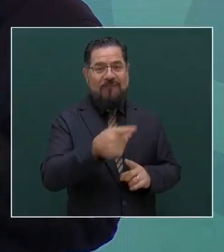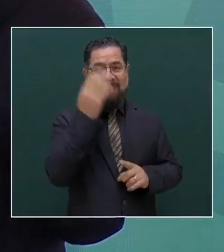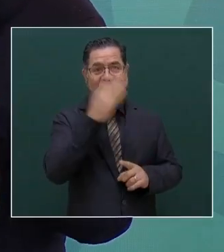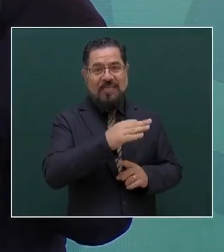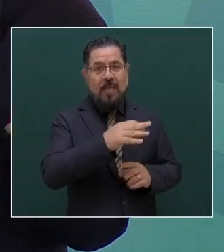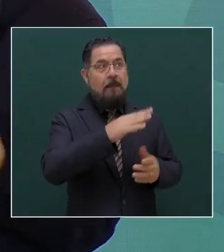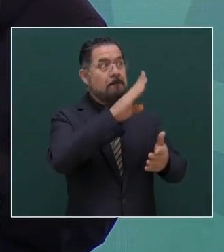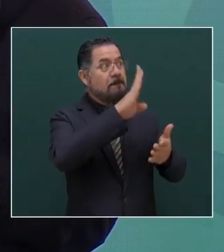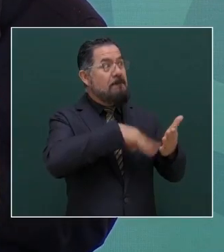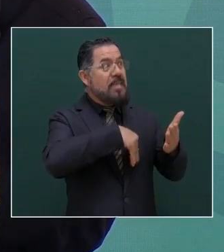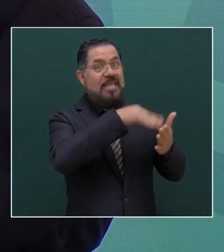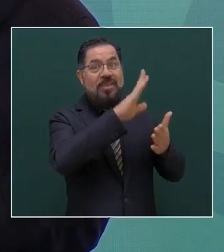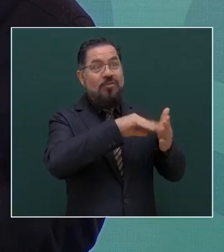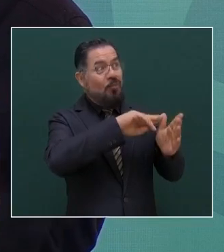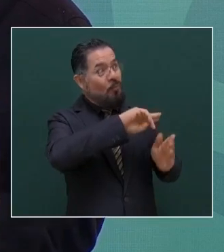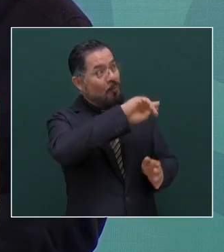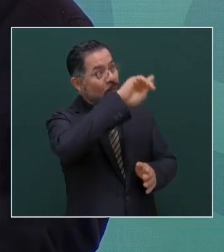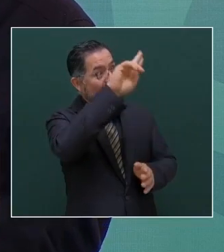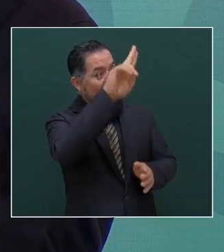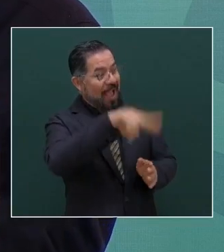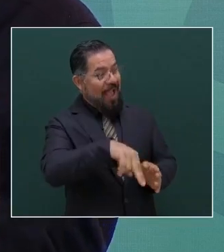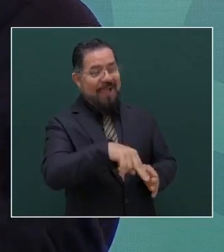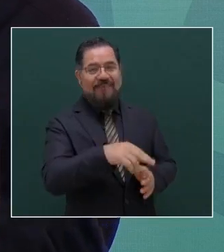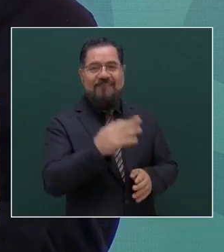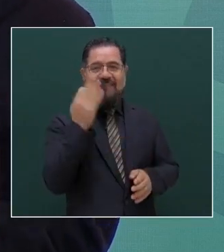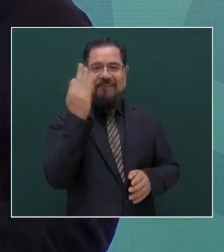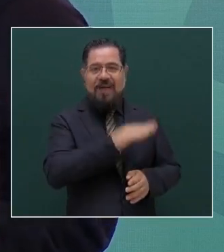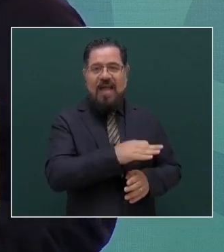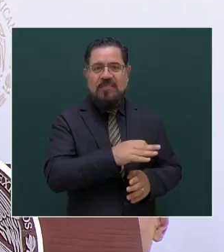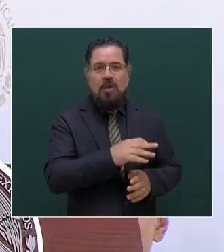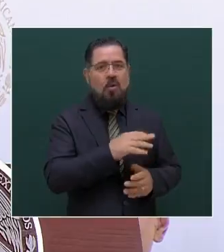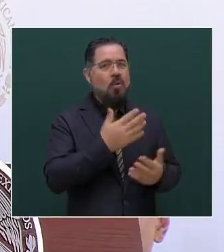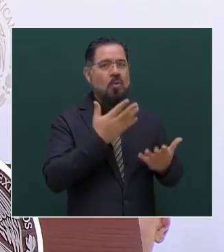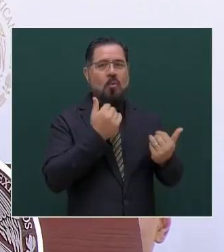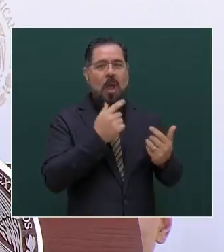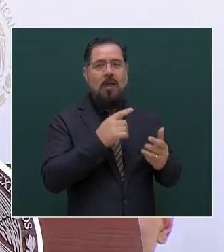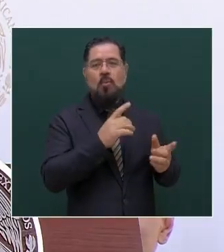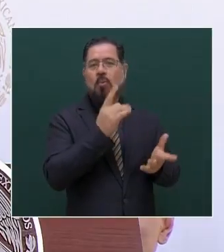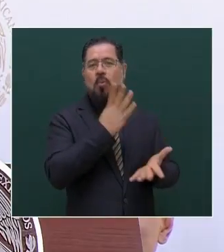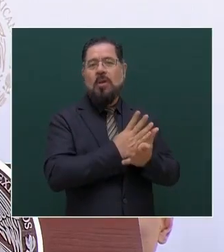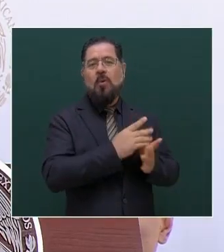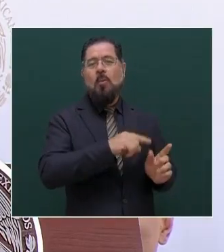o sea, no había salida de emergencia, además era recuadro,